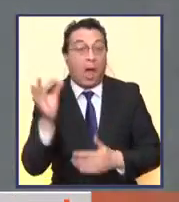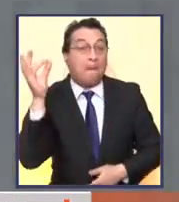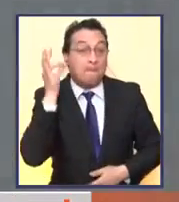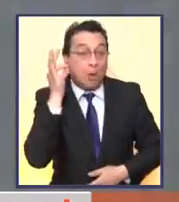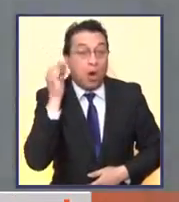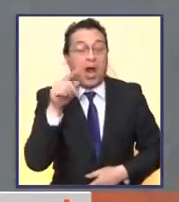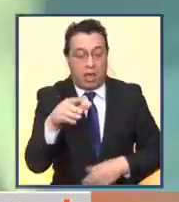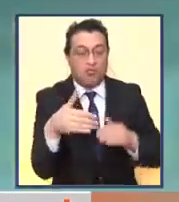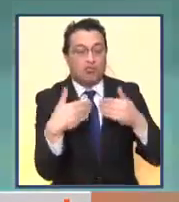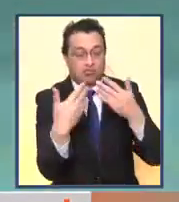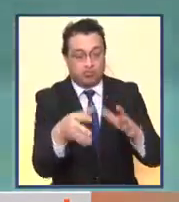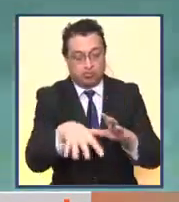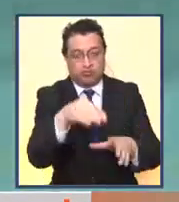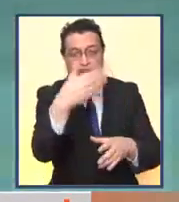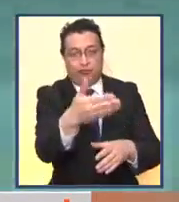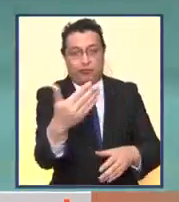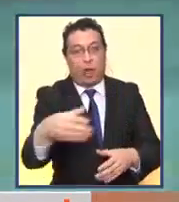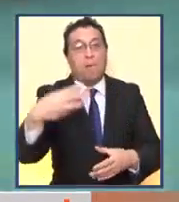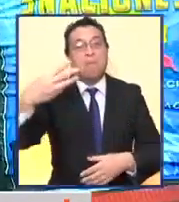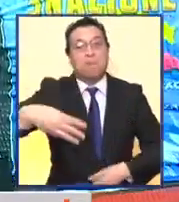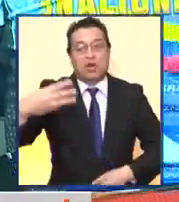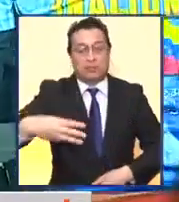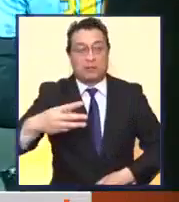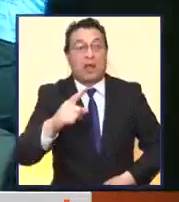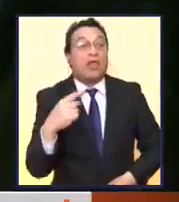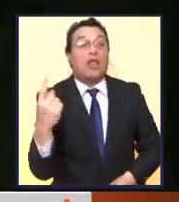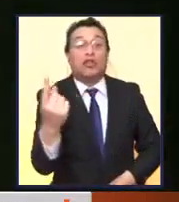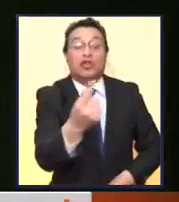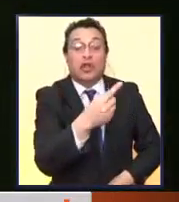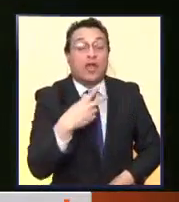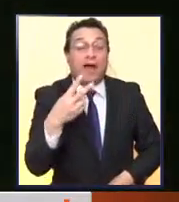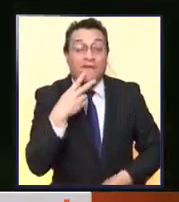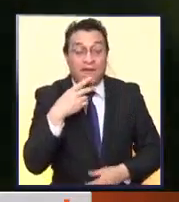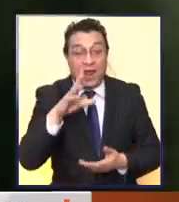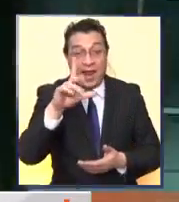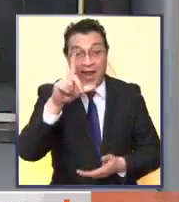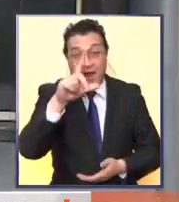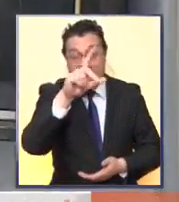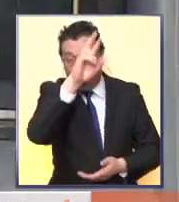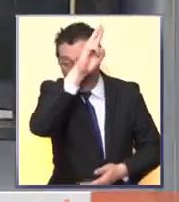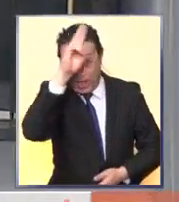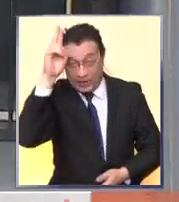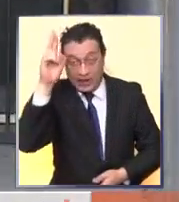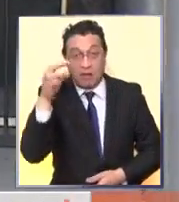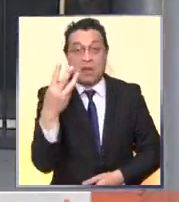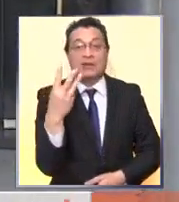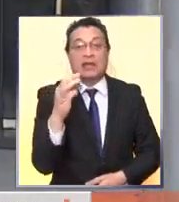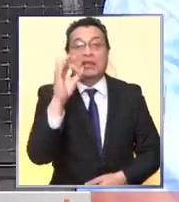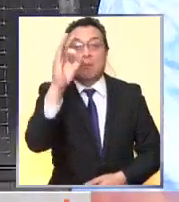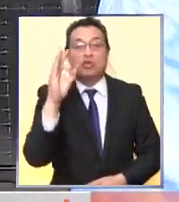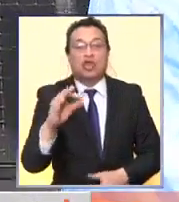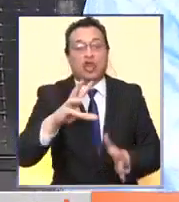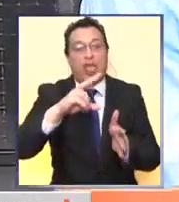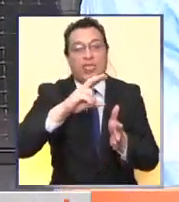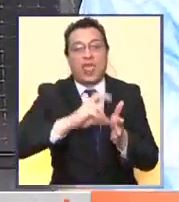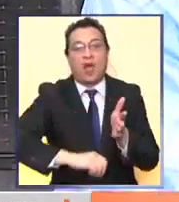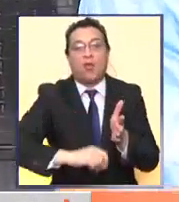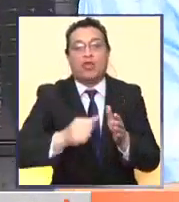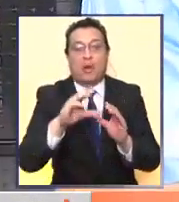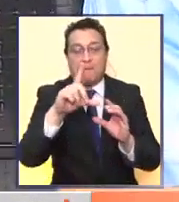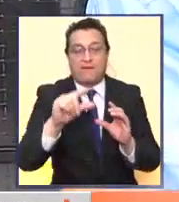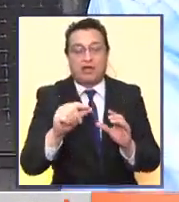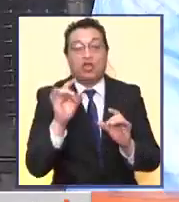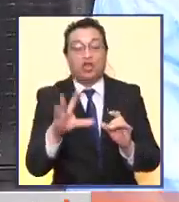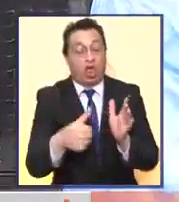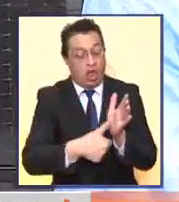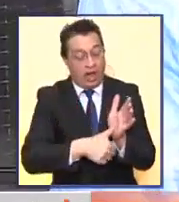sorteará el municipio. Además, para todos los habitantes de La Reina, un 30% de descuento, solo con el carnet